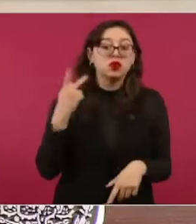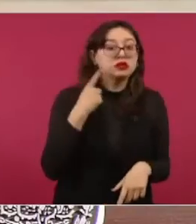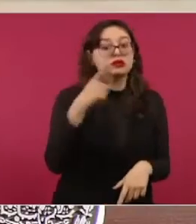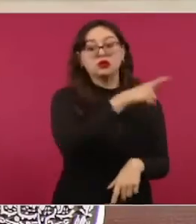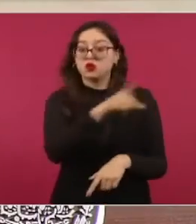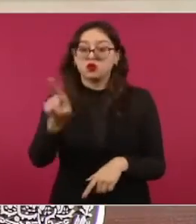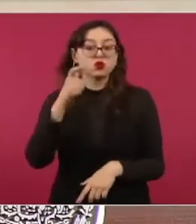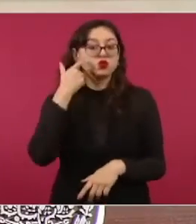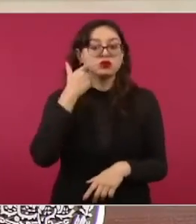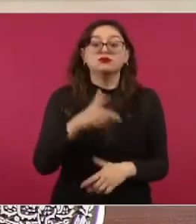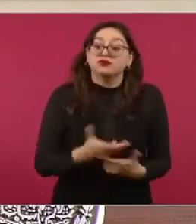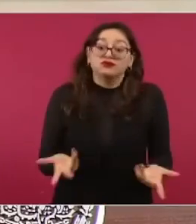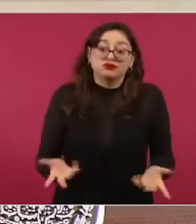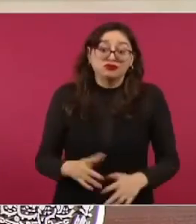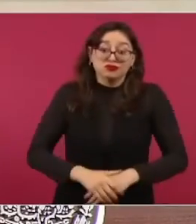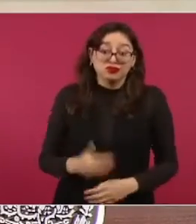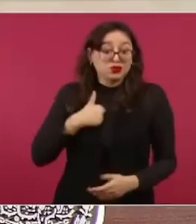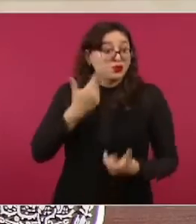sí,